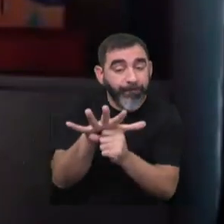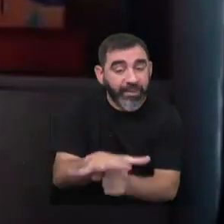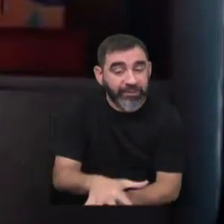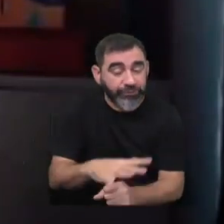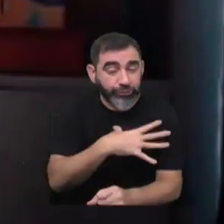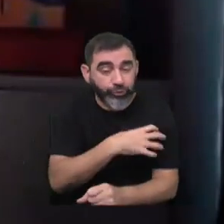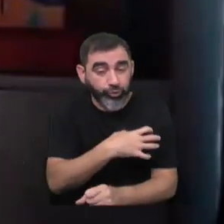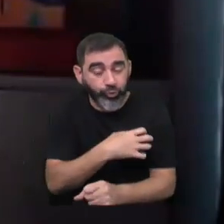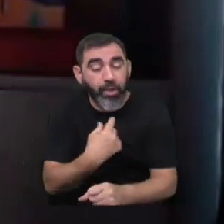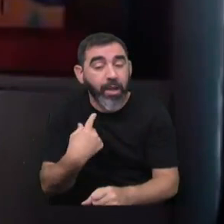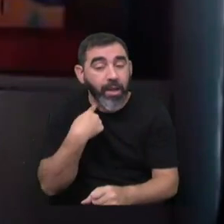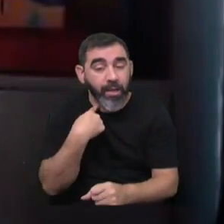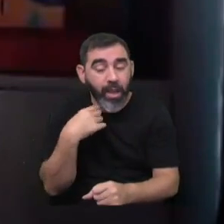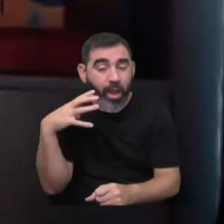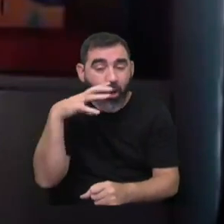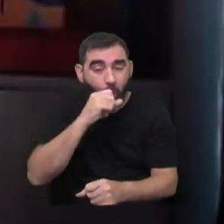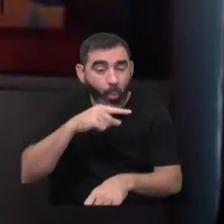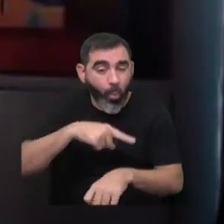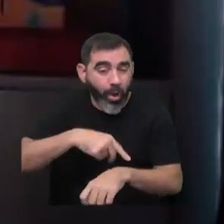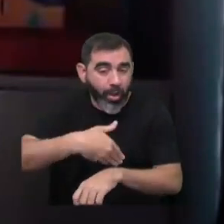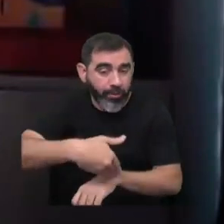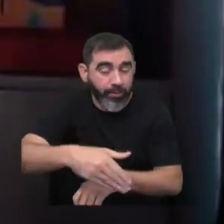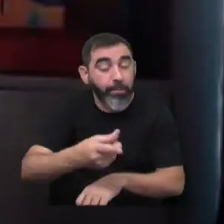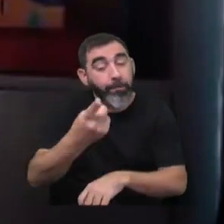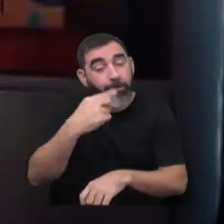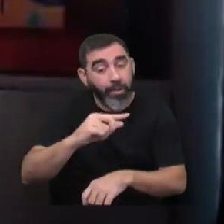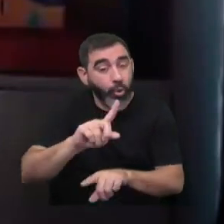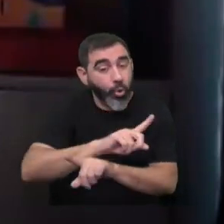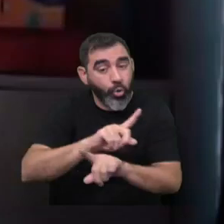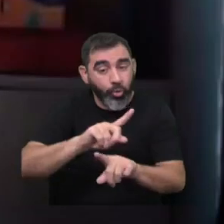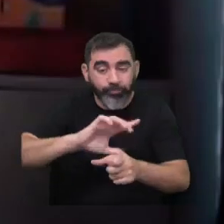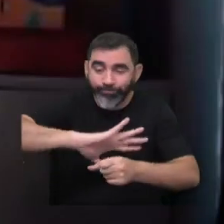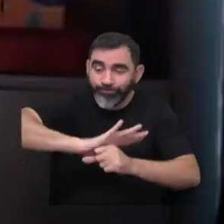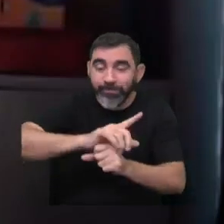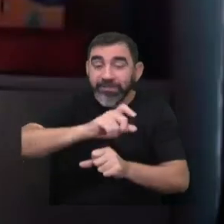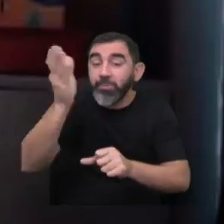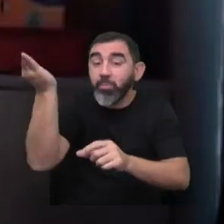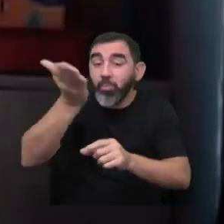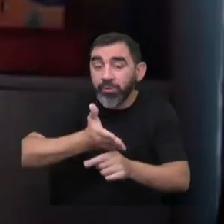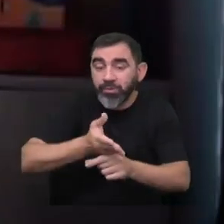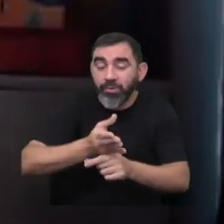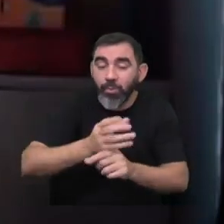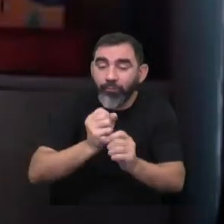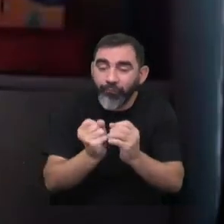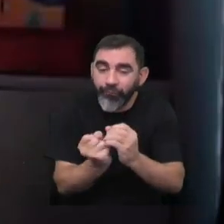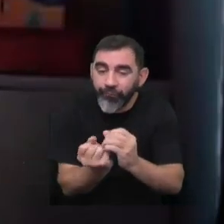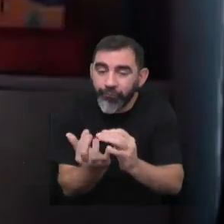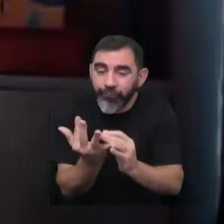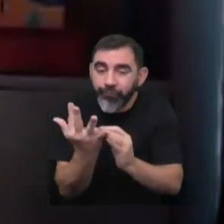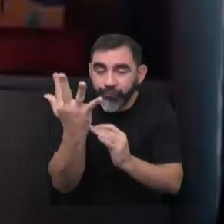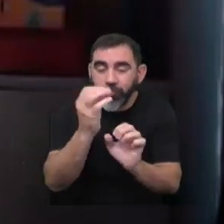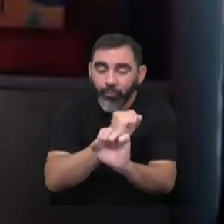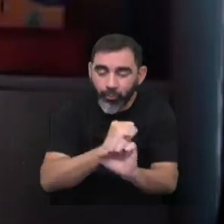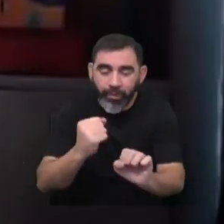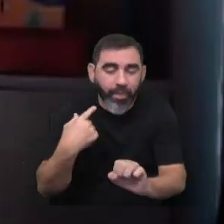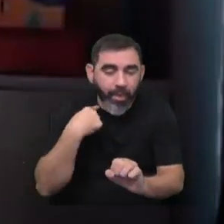el gas se mantiene disuelto por más tiempo. Pero si no es totalmente hermético, obviamente con el paso del tiempo de los días algo de